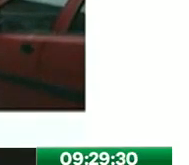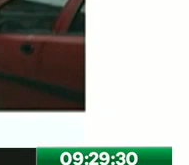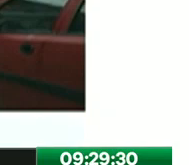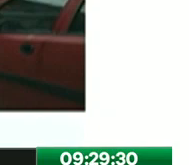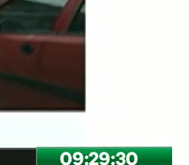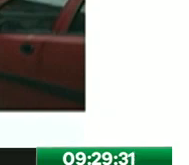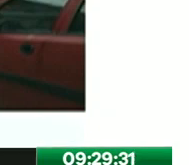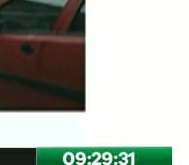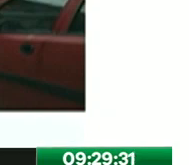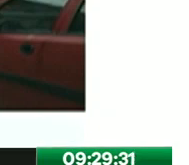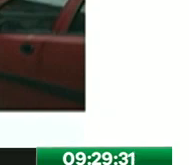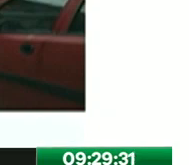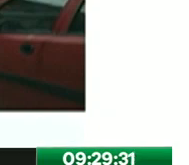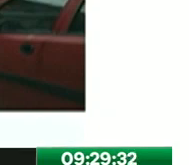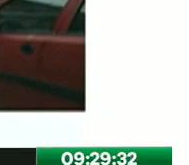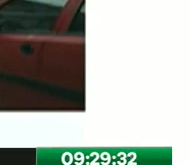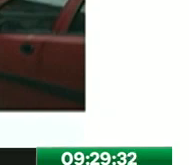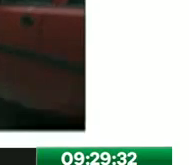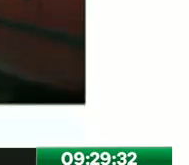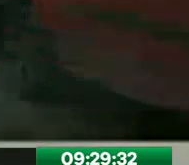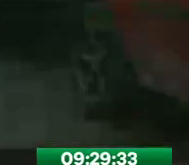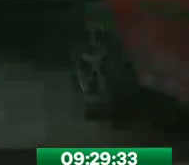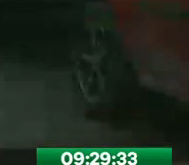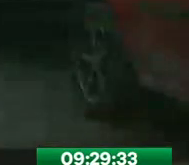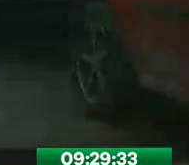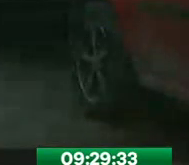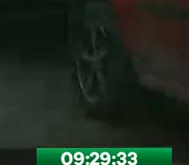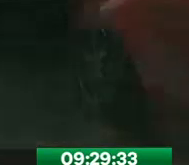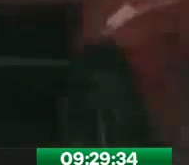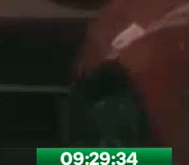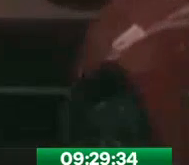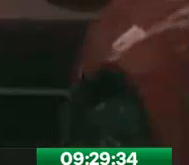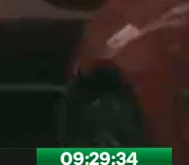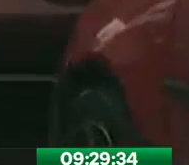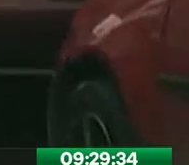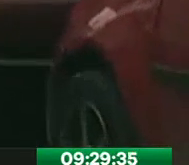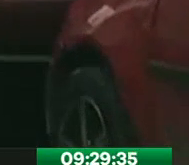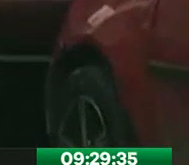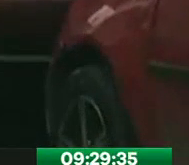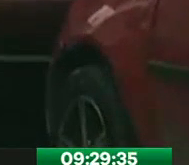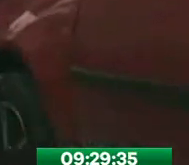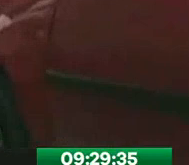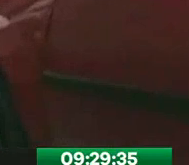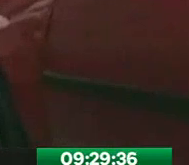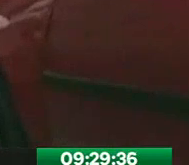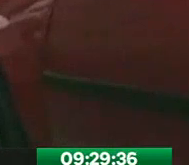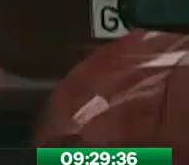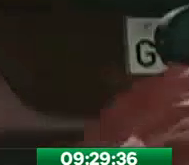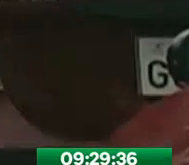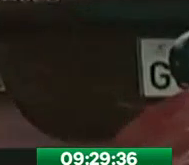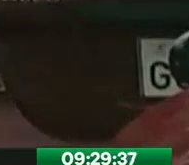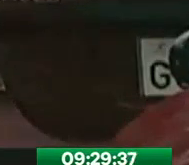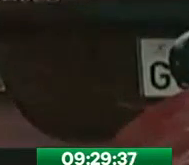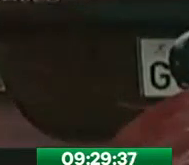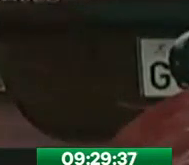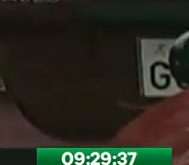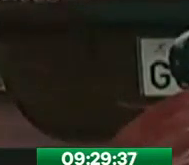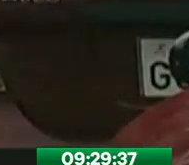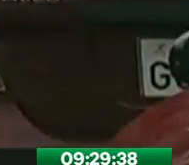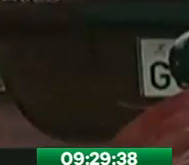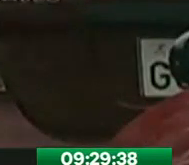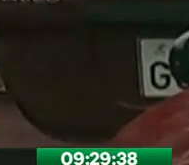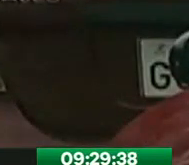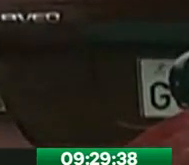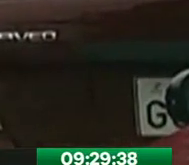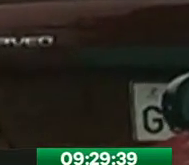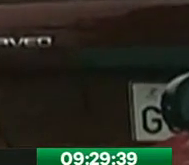Sexta y calle Tercera? Dice un solo ídolo, nos dice acá. Y miren lo que tenemos aquí. Parqueado nada más